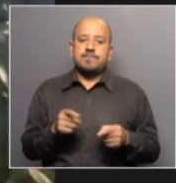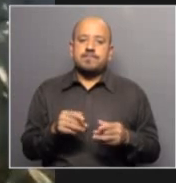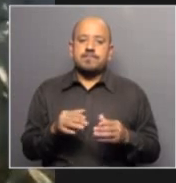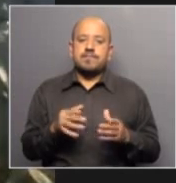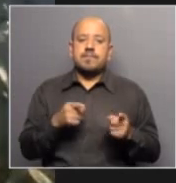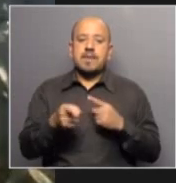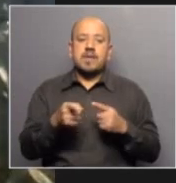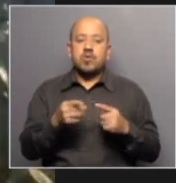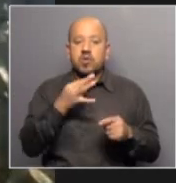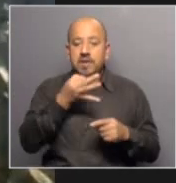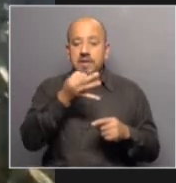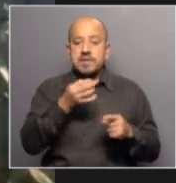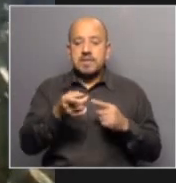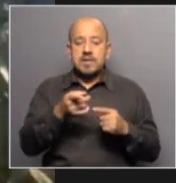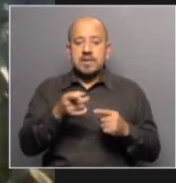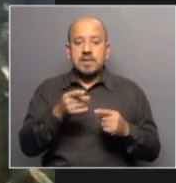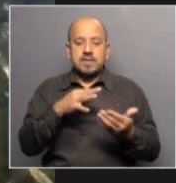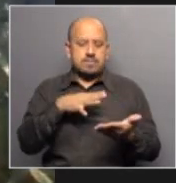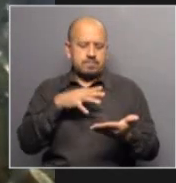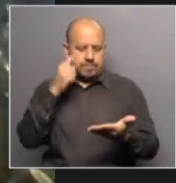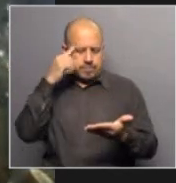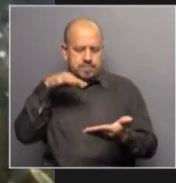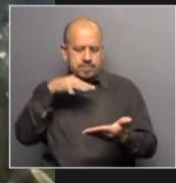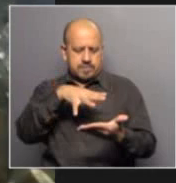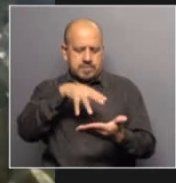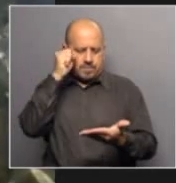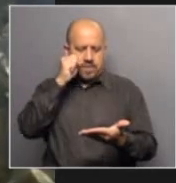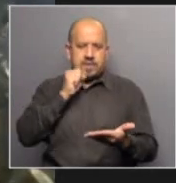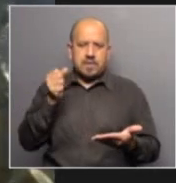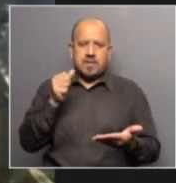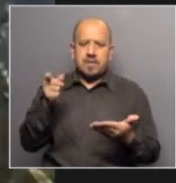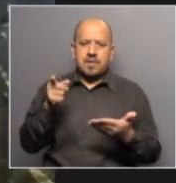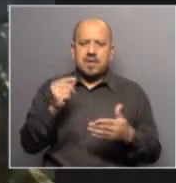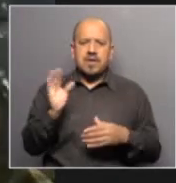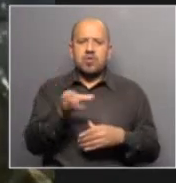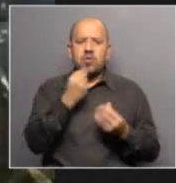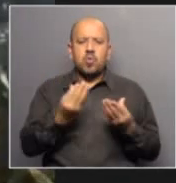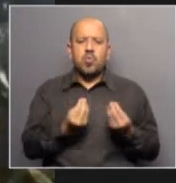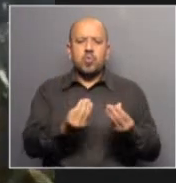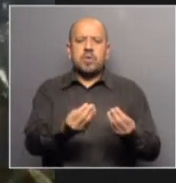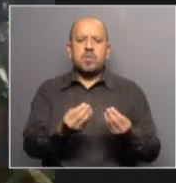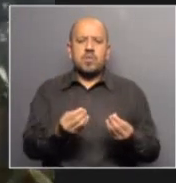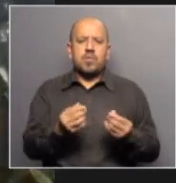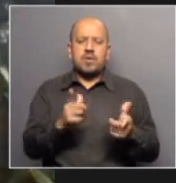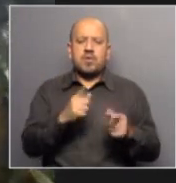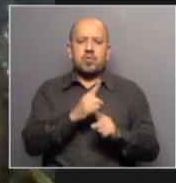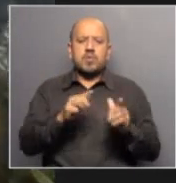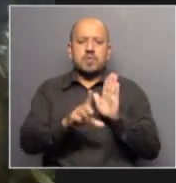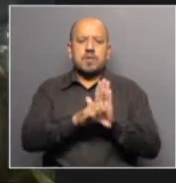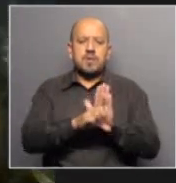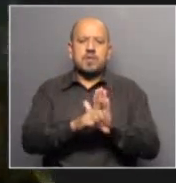debido a esta versión, a esta interpretación bizarra de parte del Ministerio del Interior, que todo cultivo es ilegal, digo, existe una regulación.